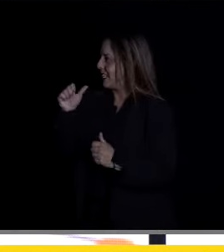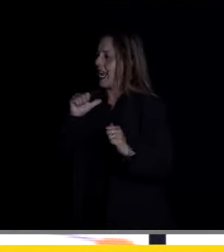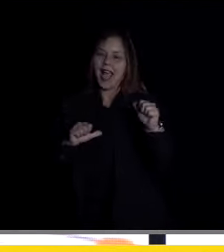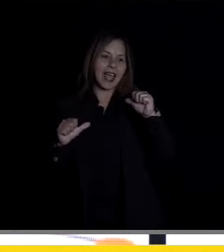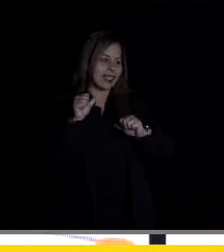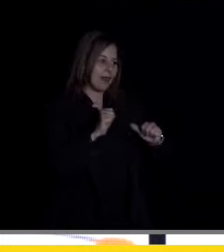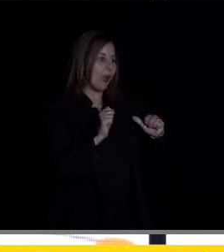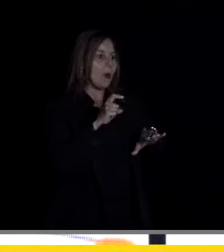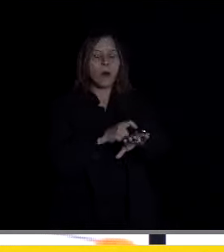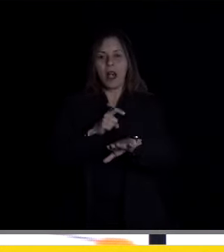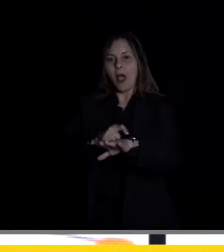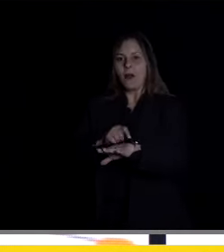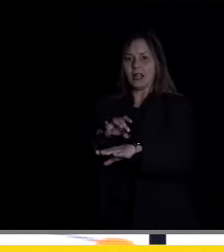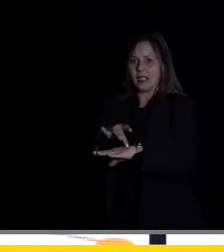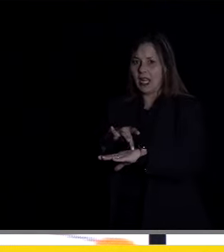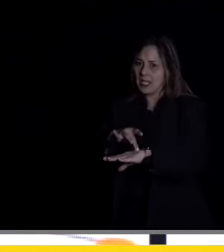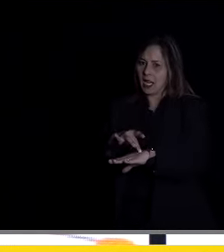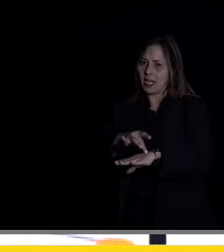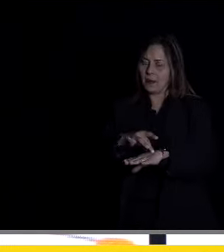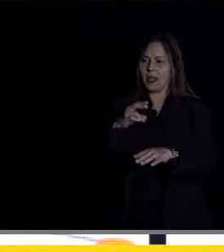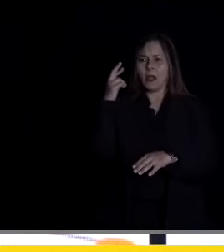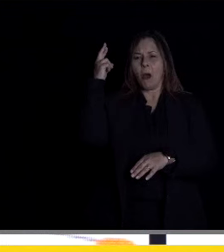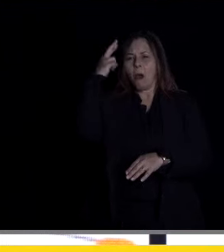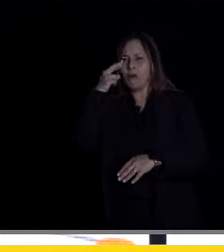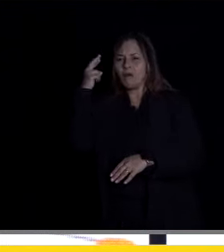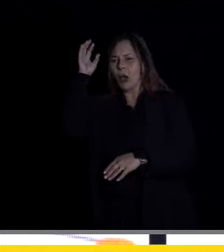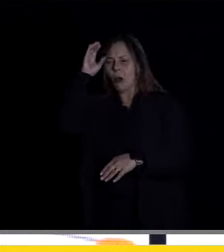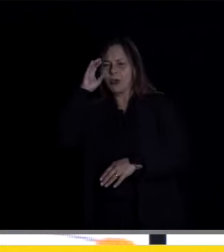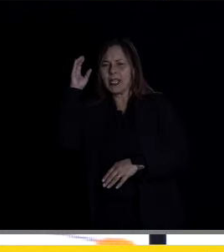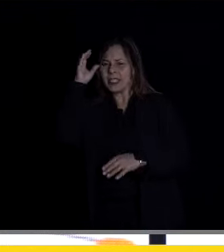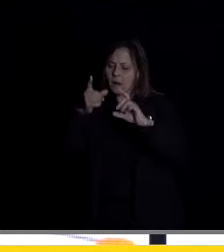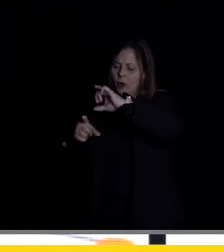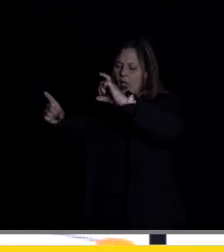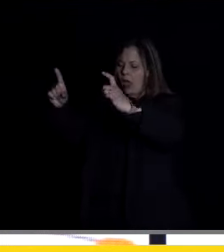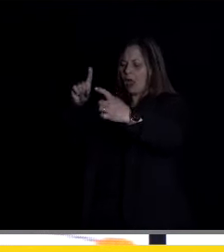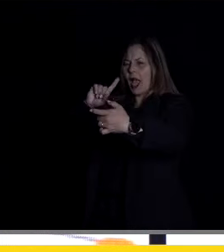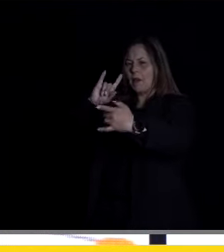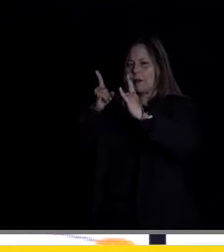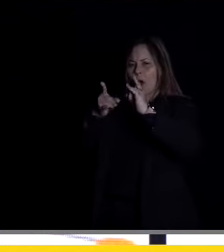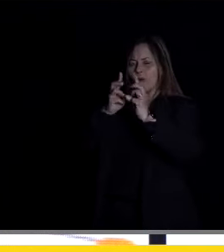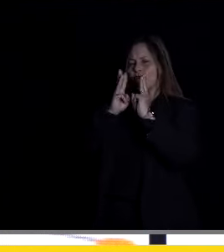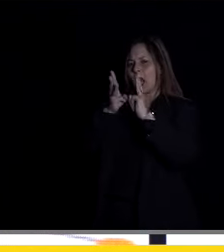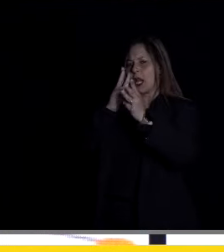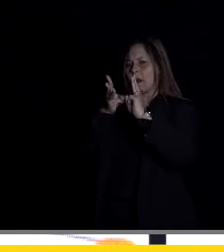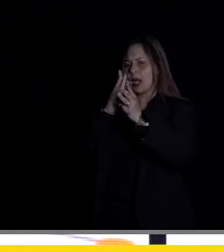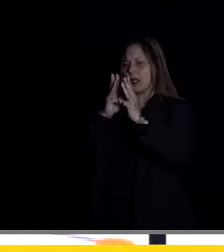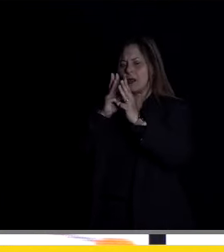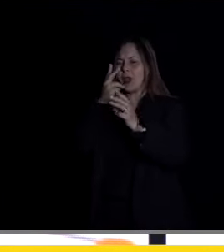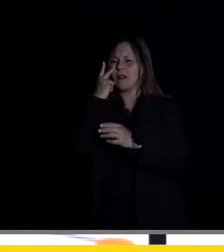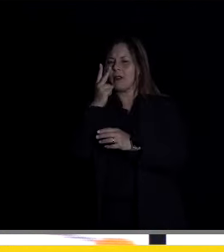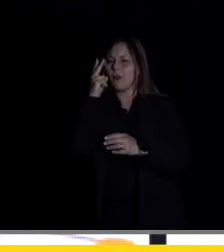Actividades como la Hora de la Tierra nos permite concienciar sobre el cambio climático y sus repercusiones. Además, miramos al futuro con The Caguas